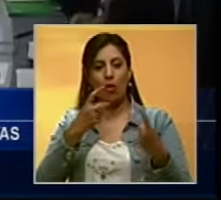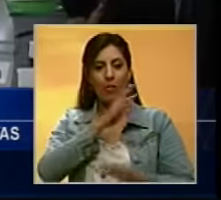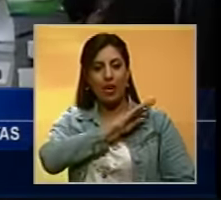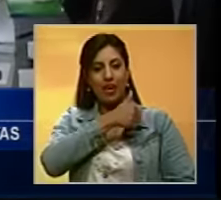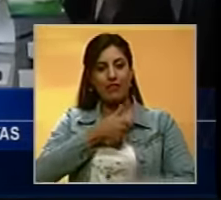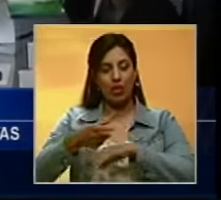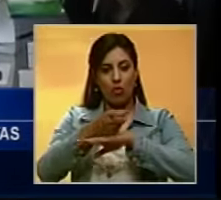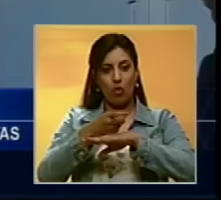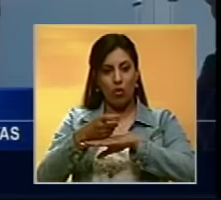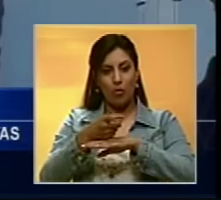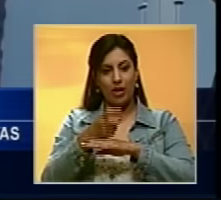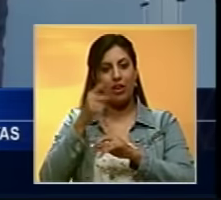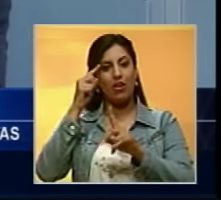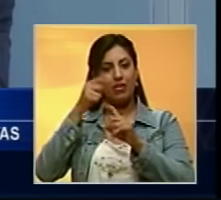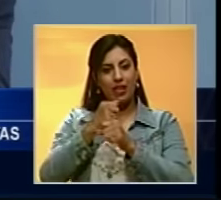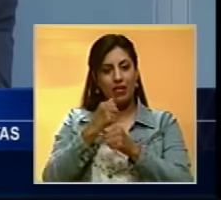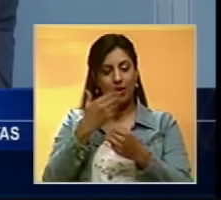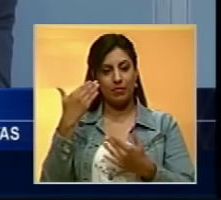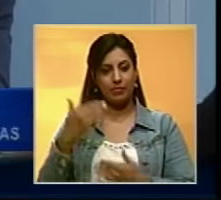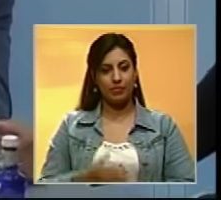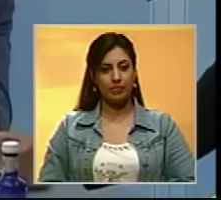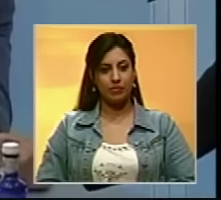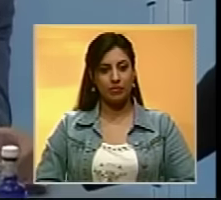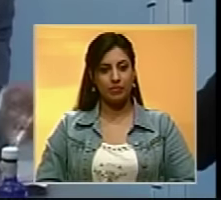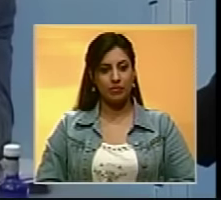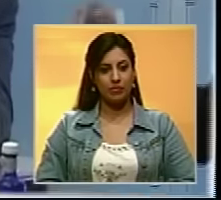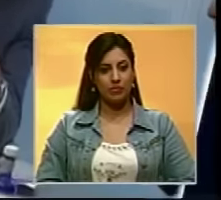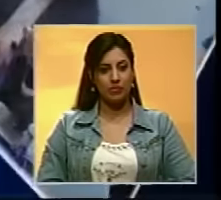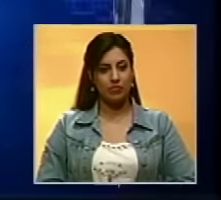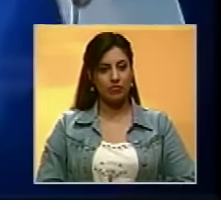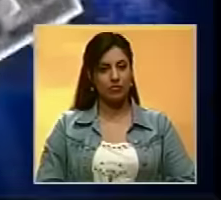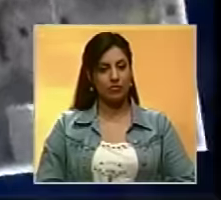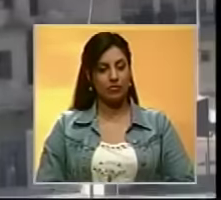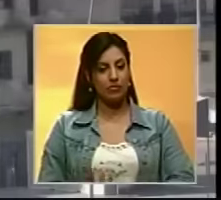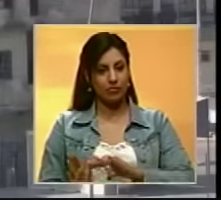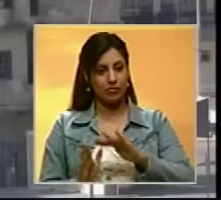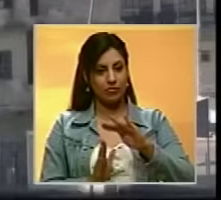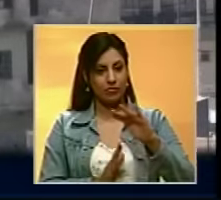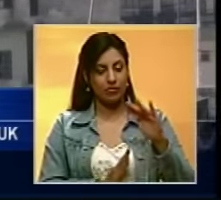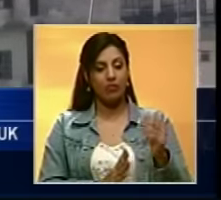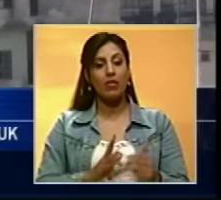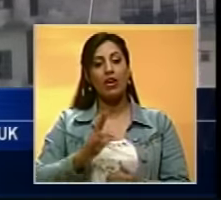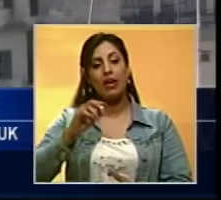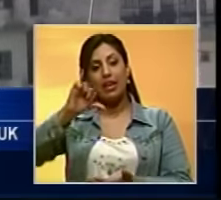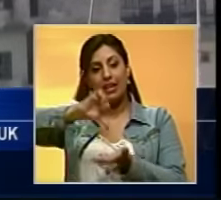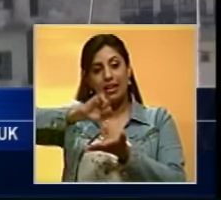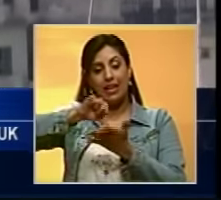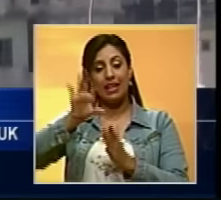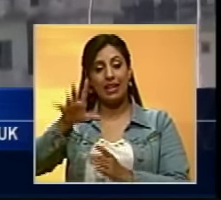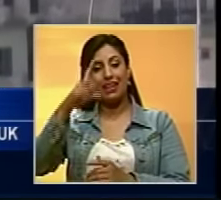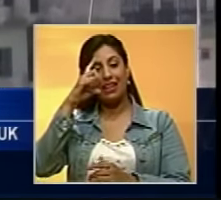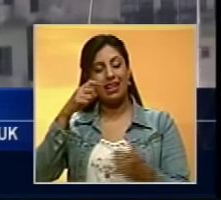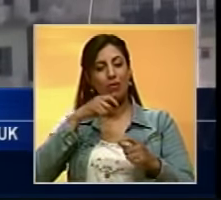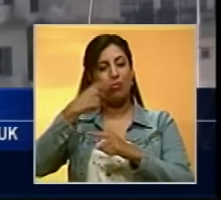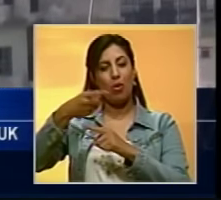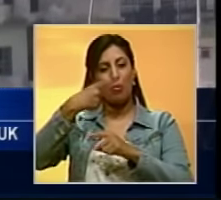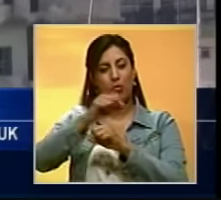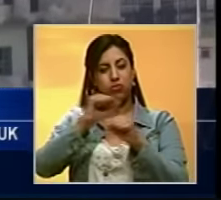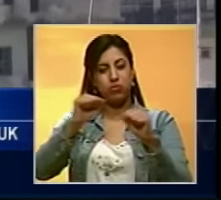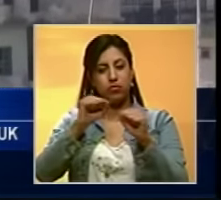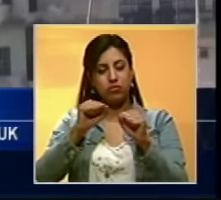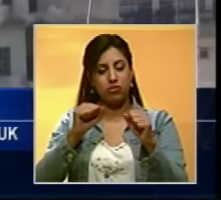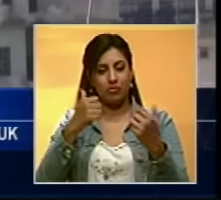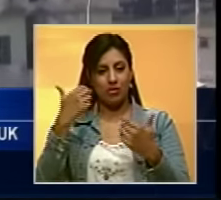jefe de gobierno en funciones Mariano rajoy en Irak durante el quinto día de ofensiva militar en